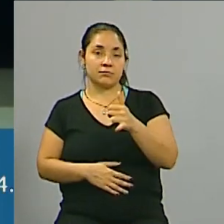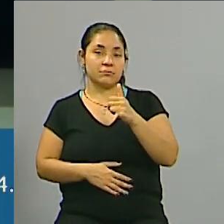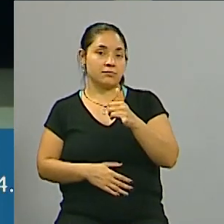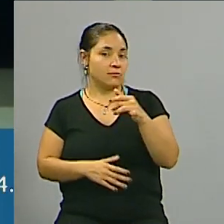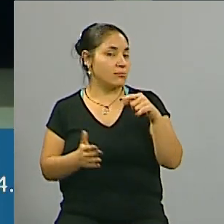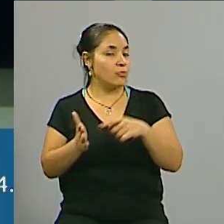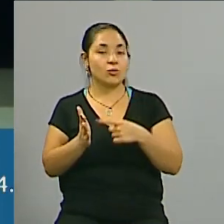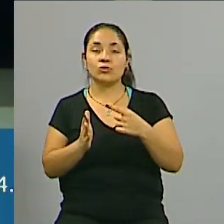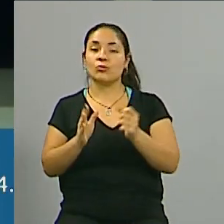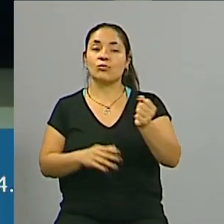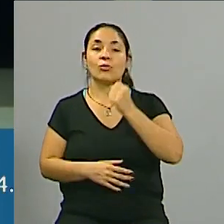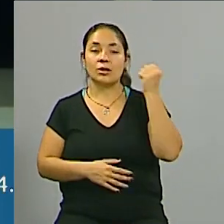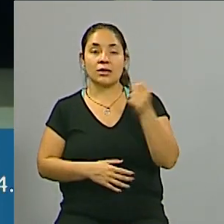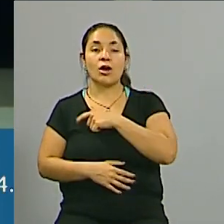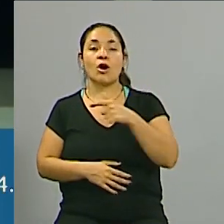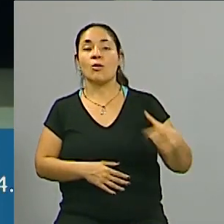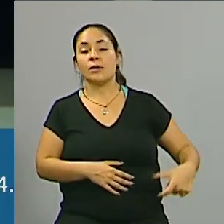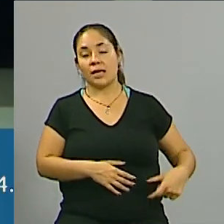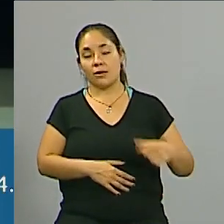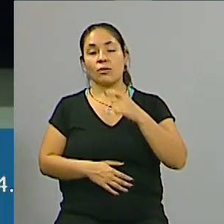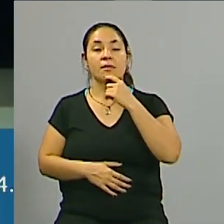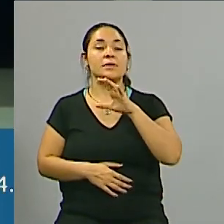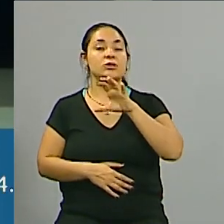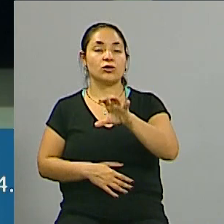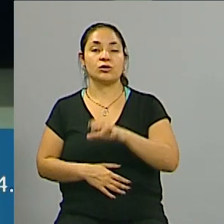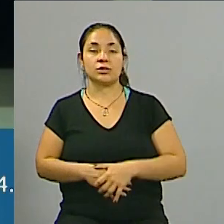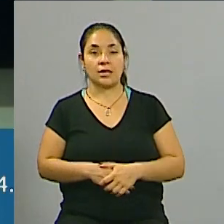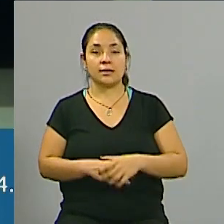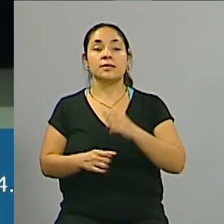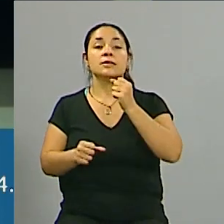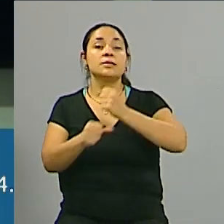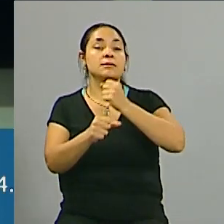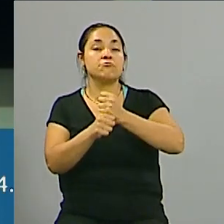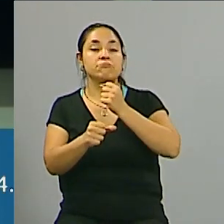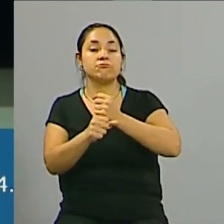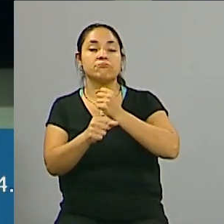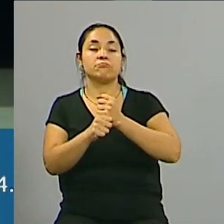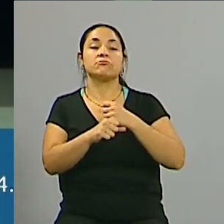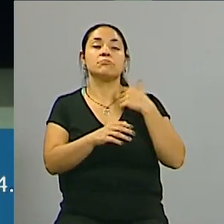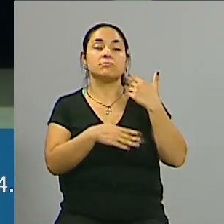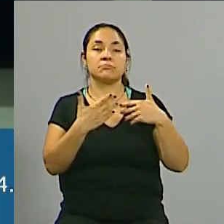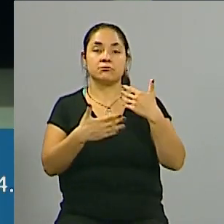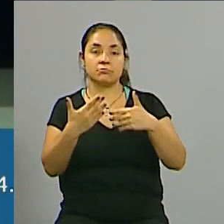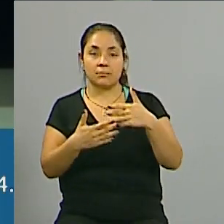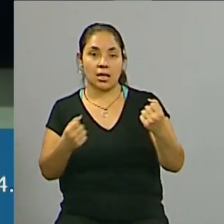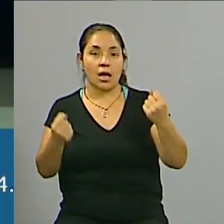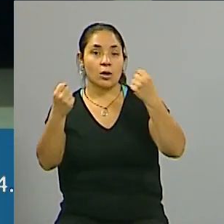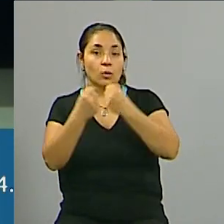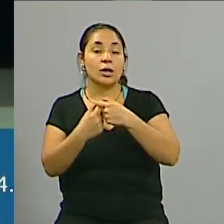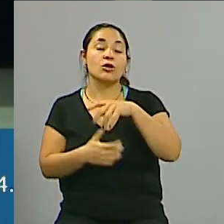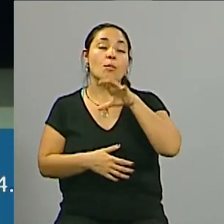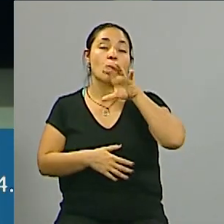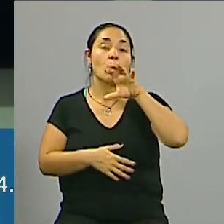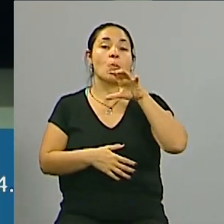y sentarse a hablar con el gobierno de la provincia. Se está trabajando, de hecho es uno de los puntos en los que hemos llegado de acuerdo, municipio y provincia,